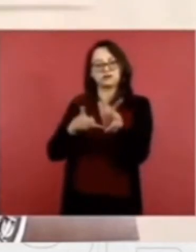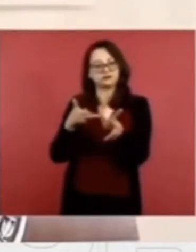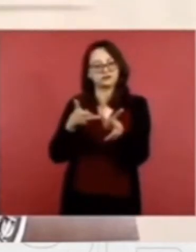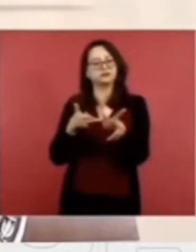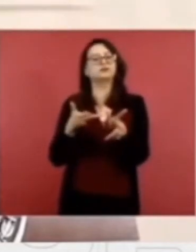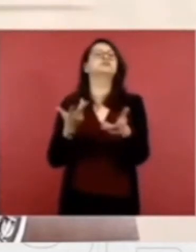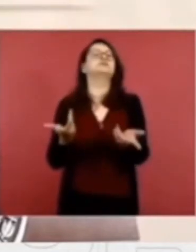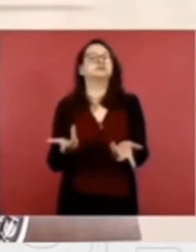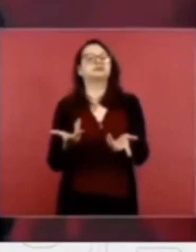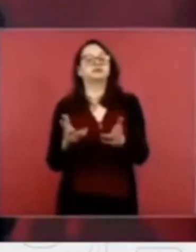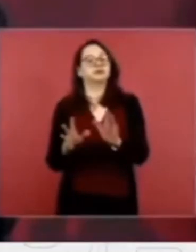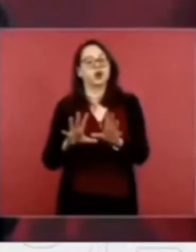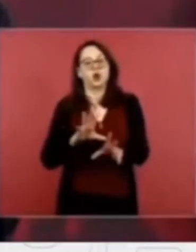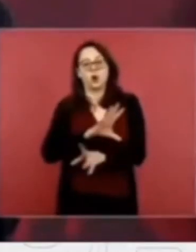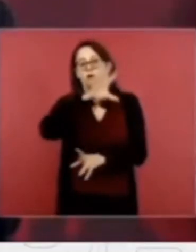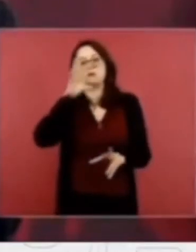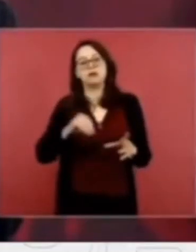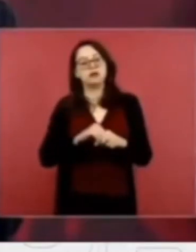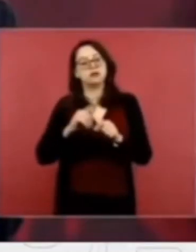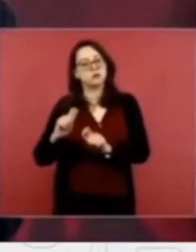acaba con los trenes de pasajeros